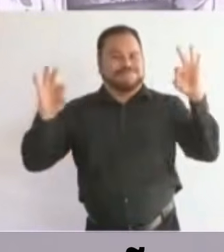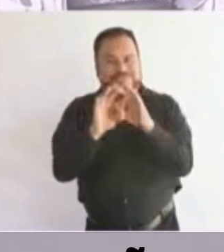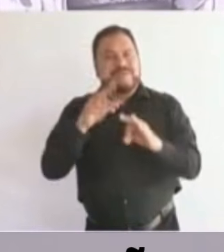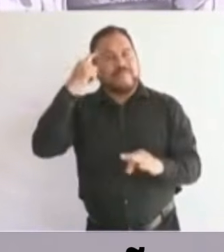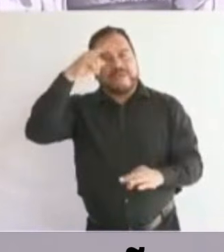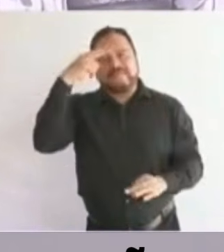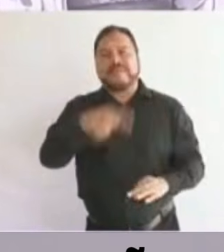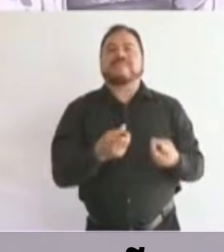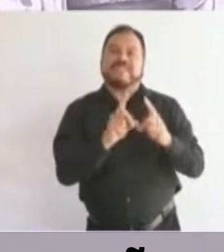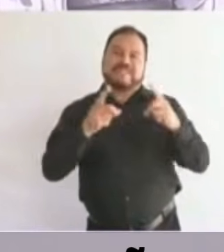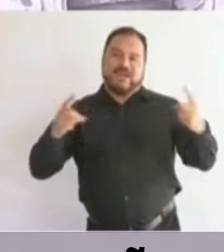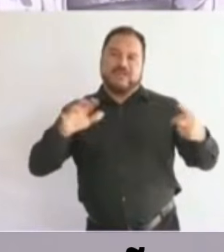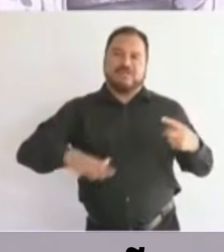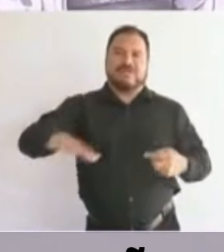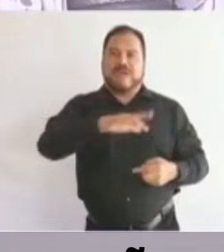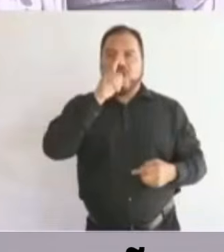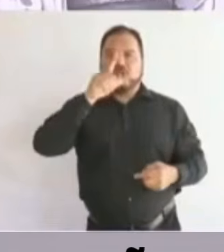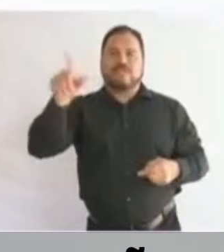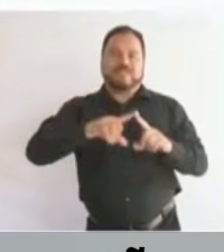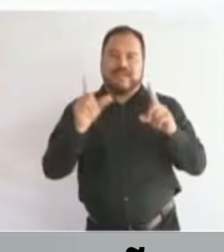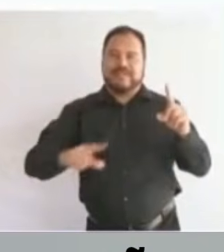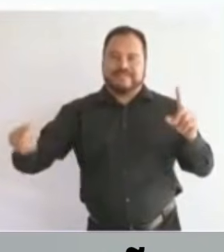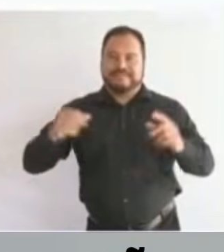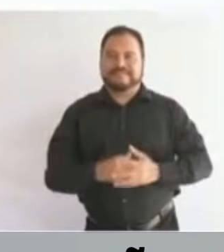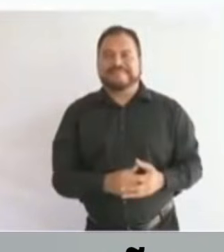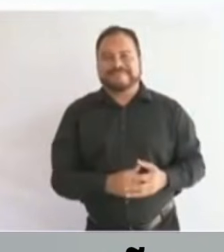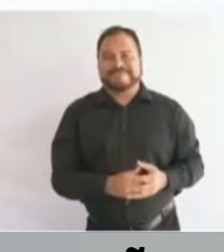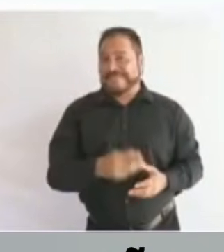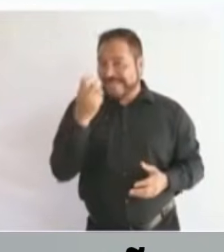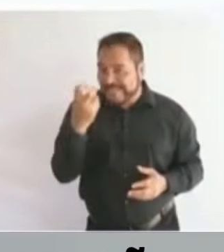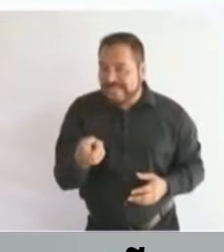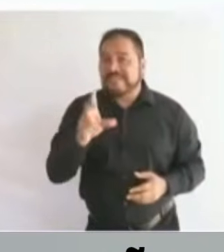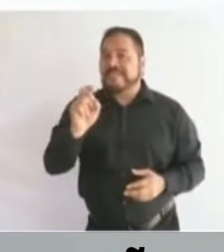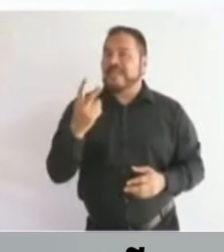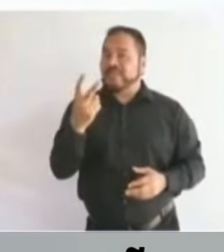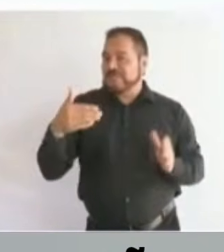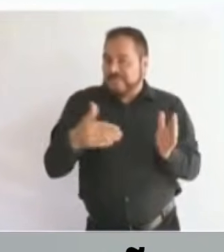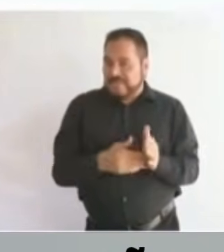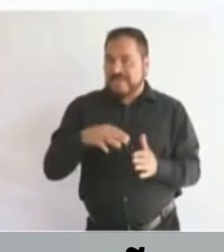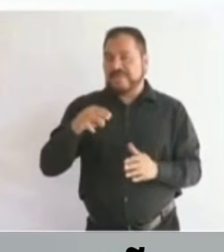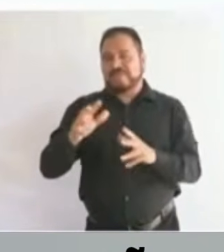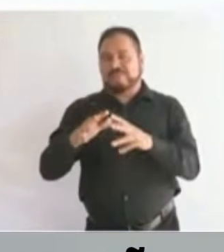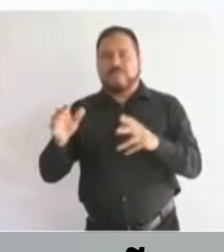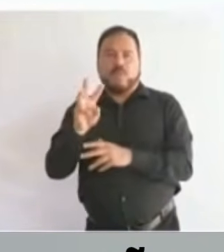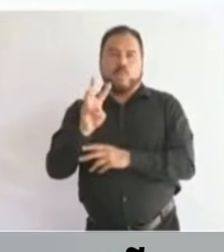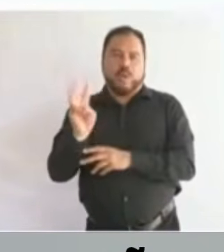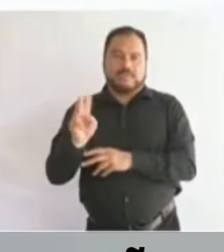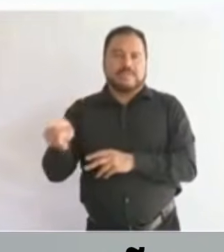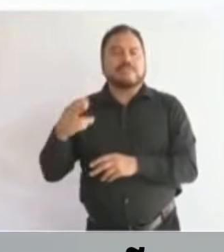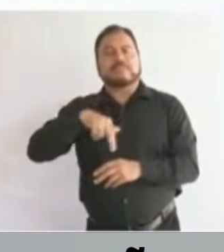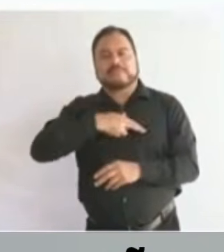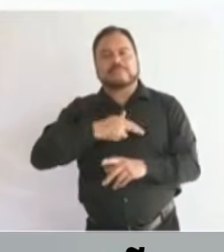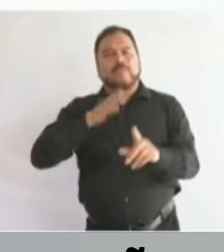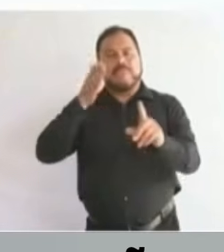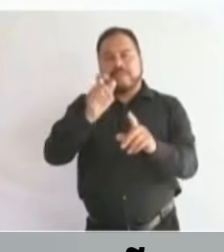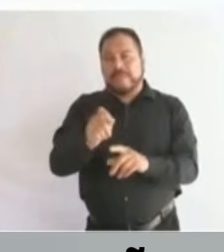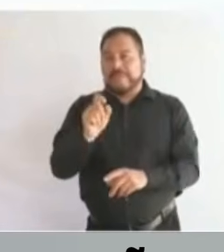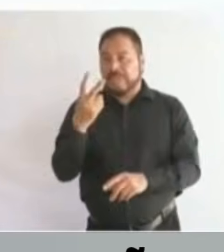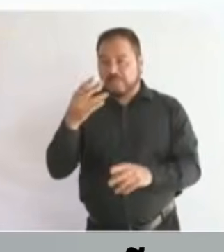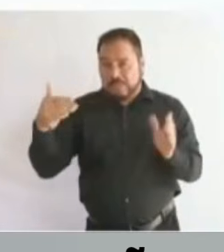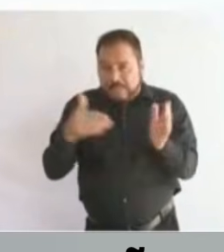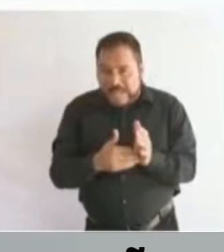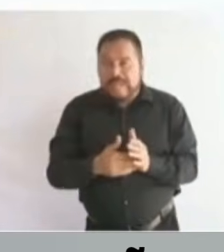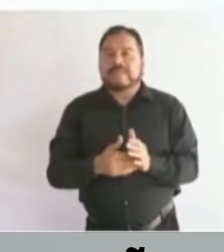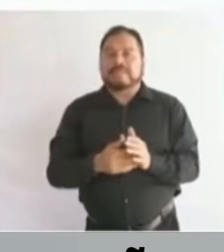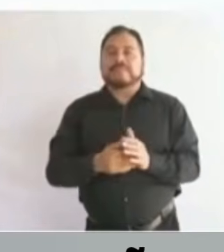desarrollo del sector eléctrico nacional. Entonces, de estos 32,000 megawatts, nuestro objetivo es que 22,000 sean